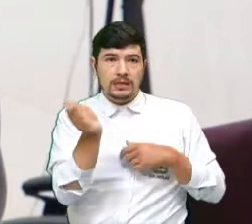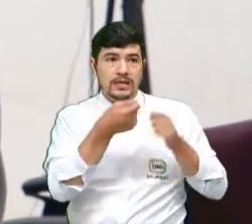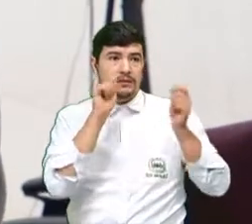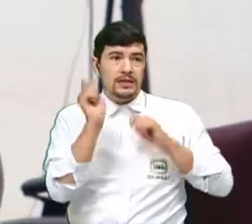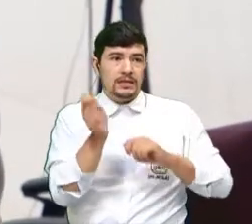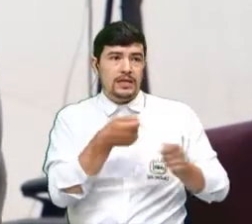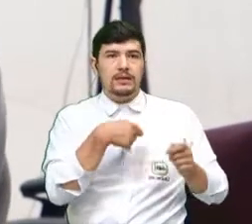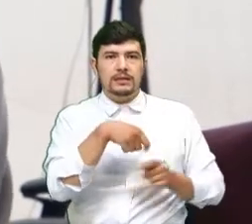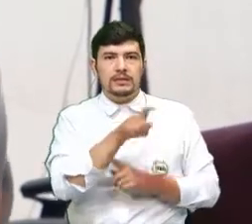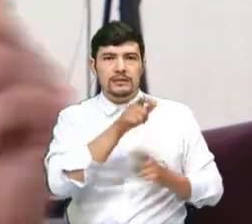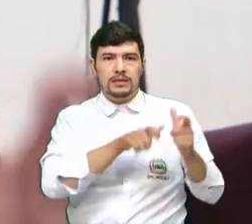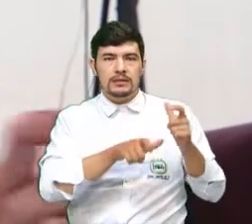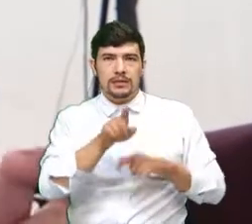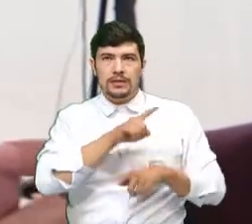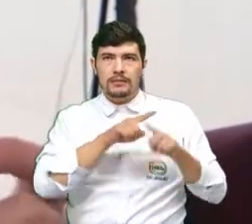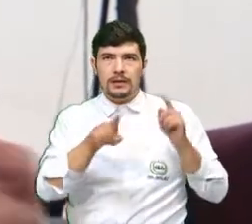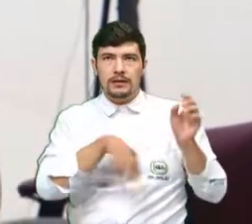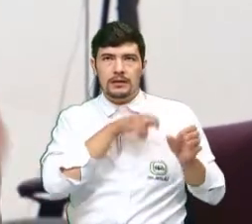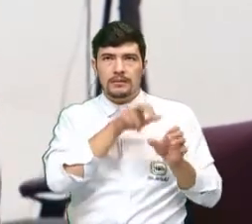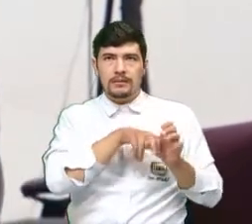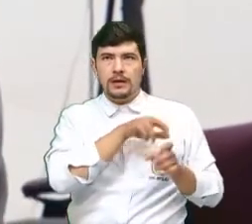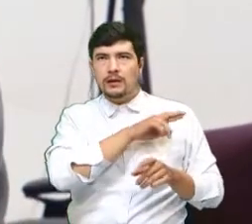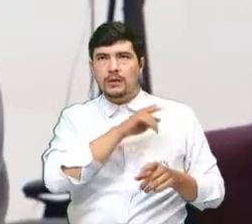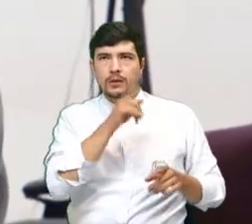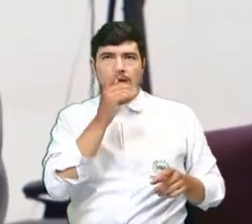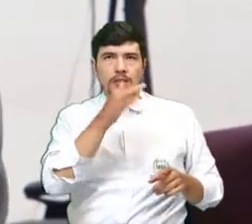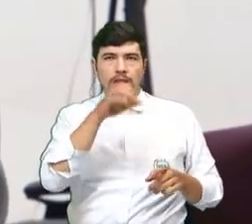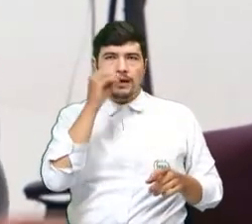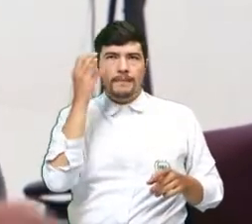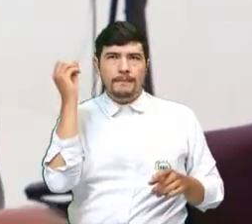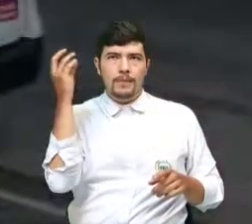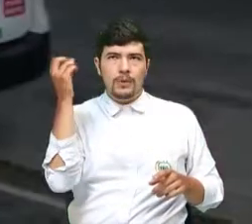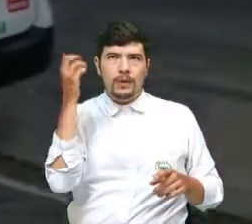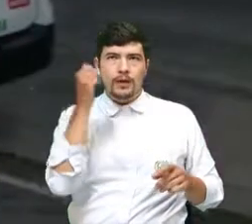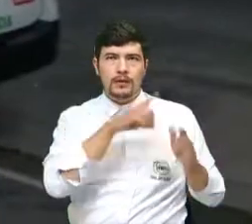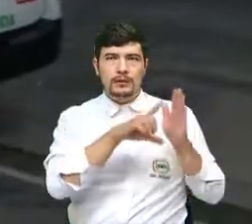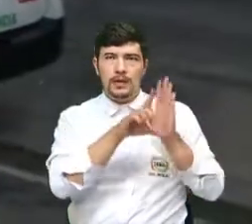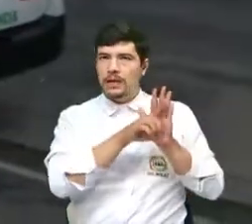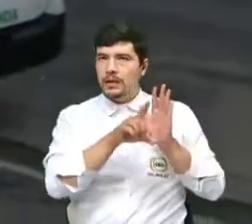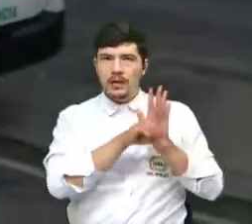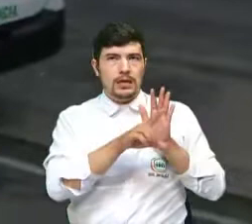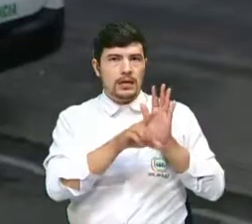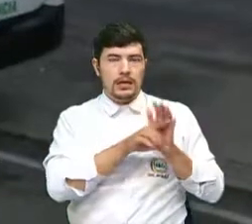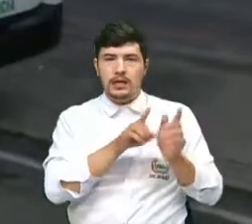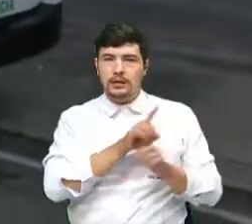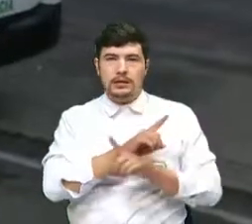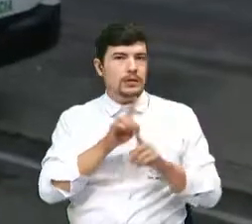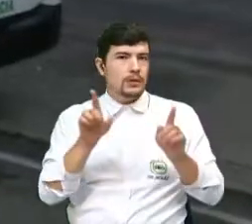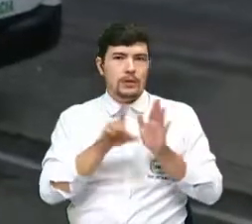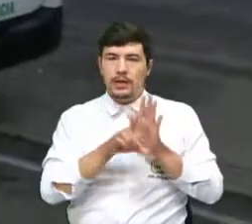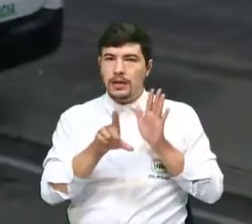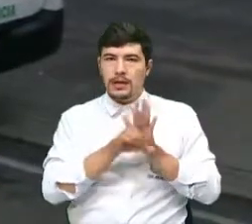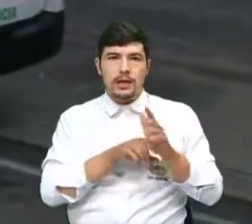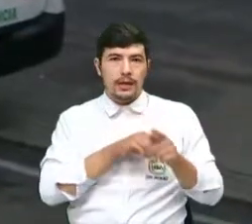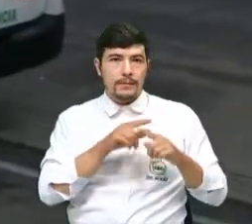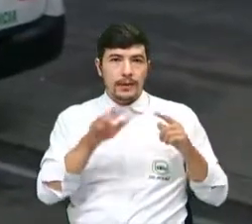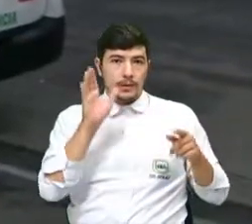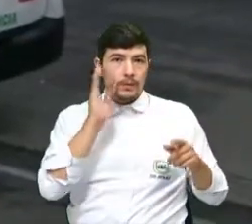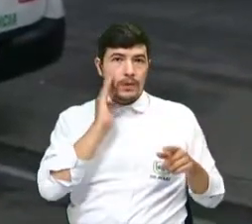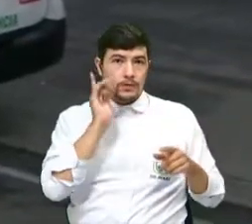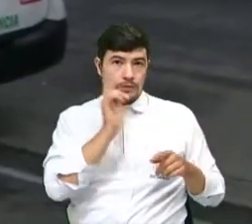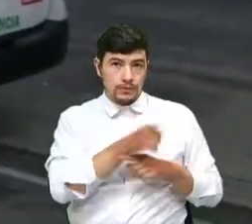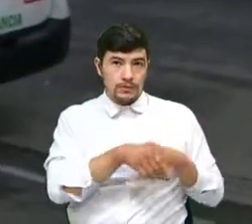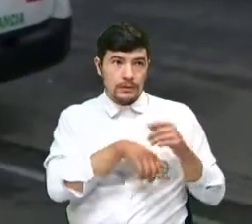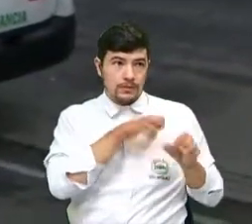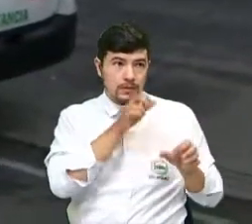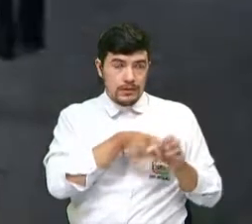pacientes, pero registrando otro tipo de ambulancias ilegales. O sea, la llevan ambulancias no legales, pero cuando en el registro queda como si le